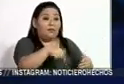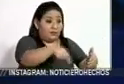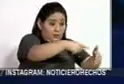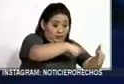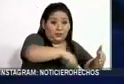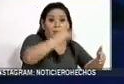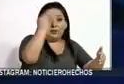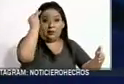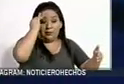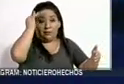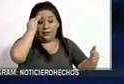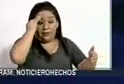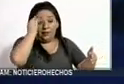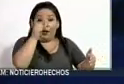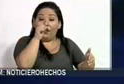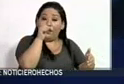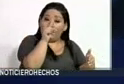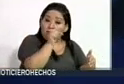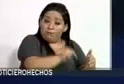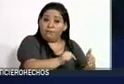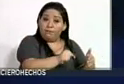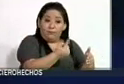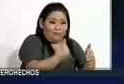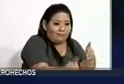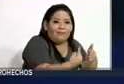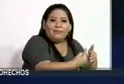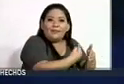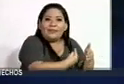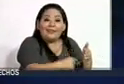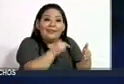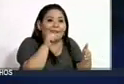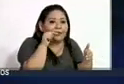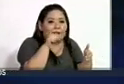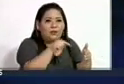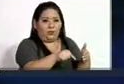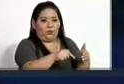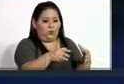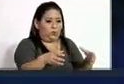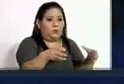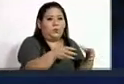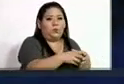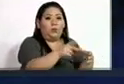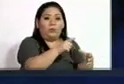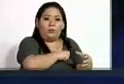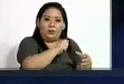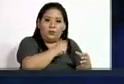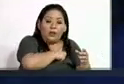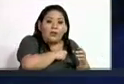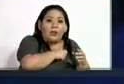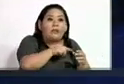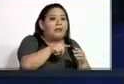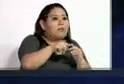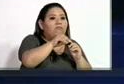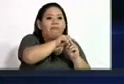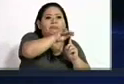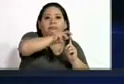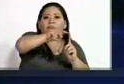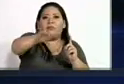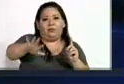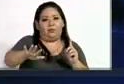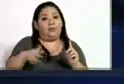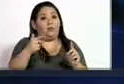prácticamente en ese momento son el destino de una salud de un país. Porque